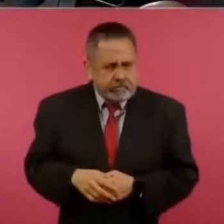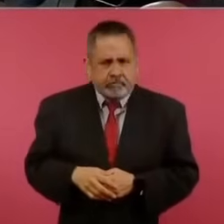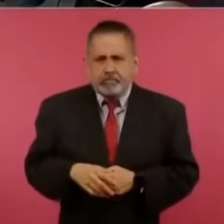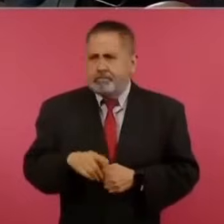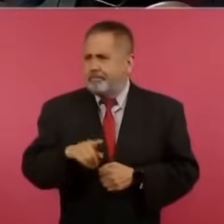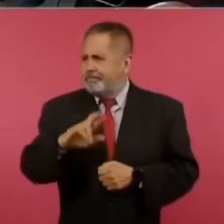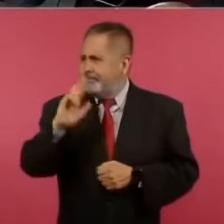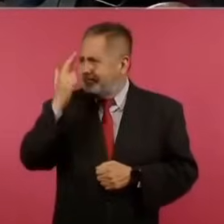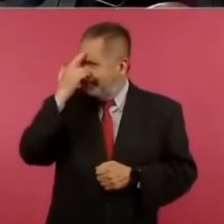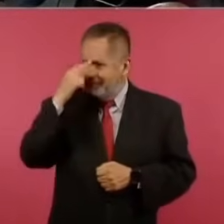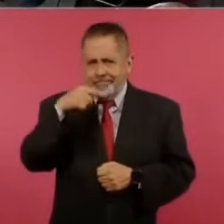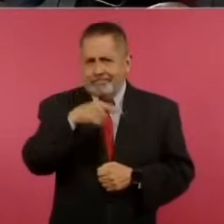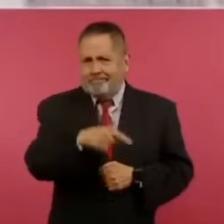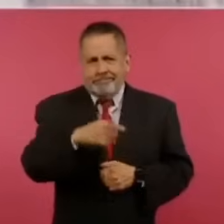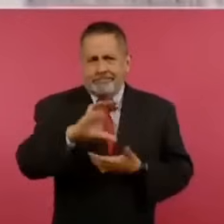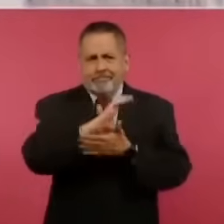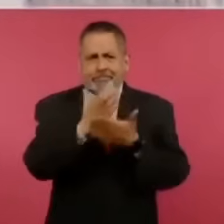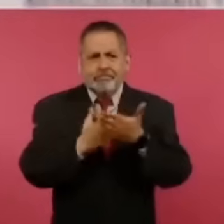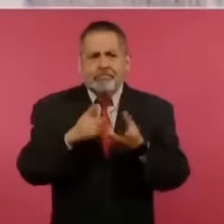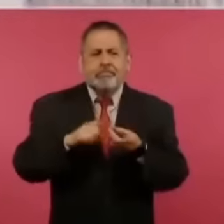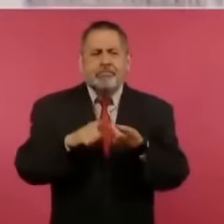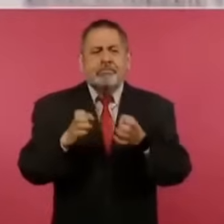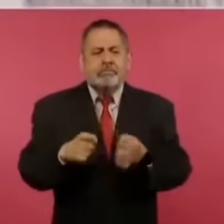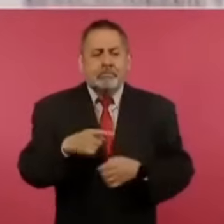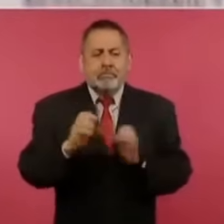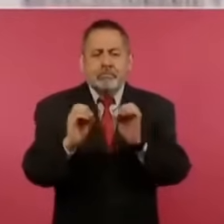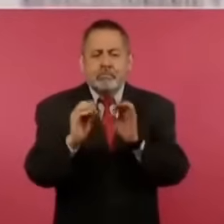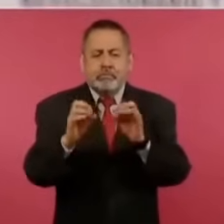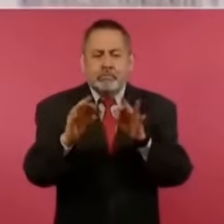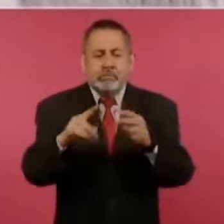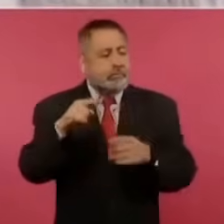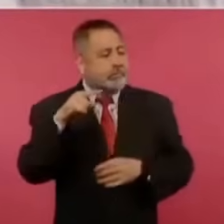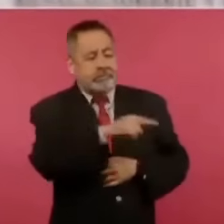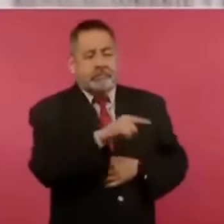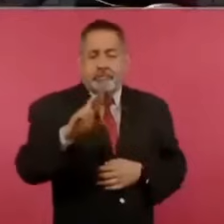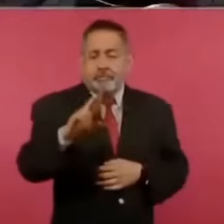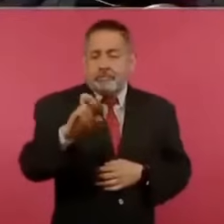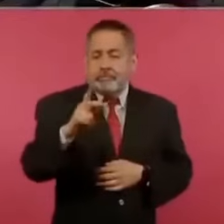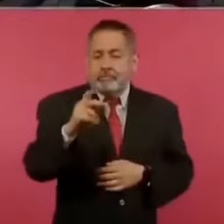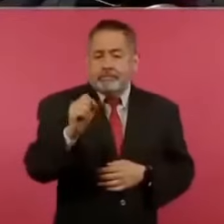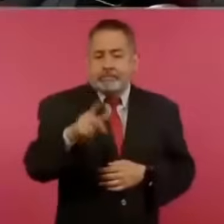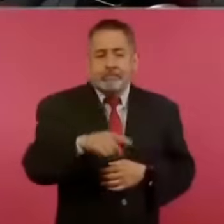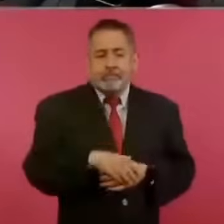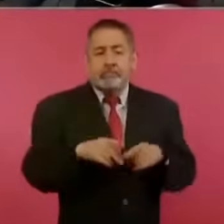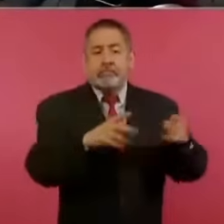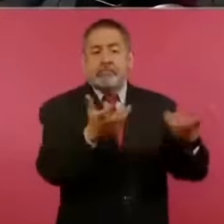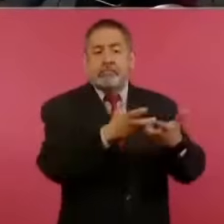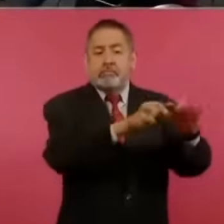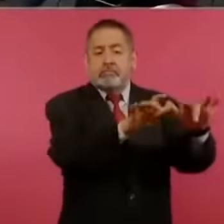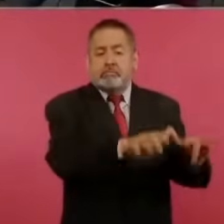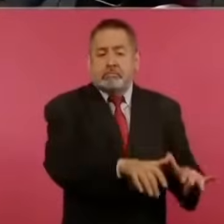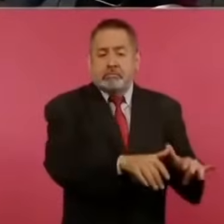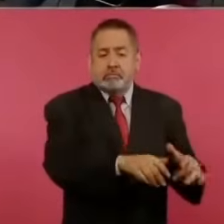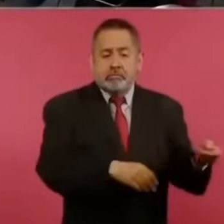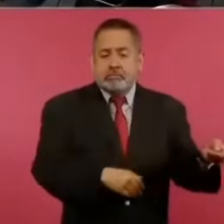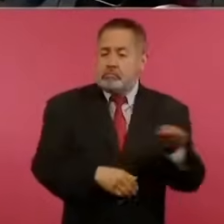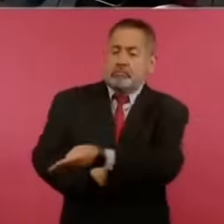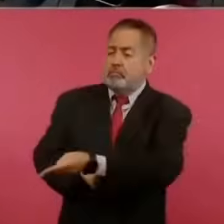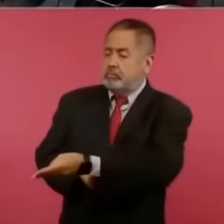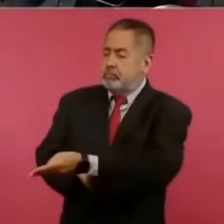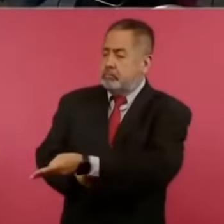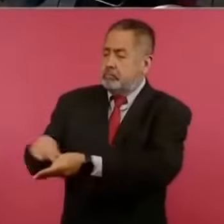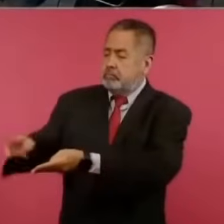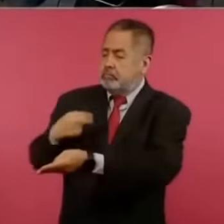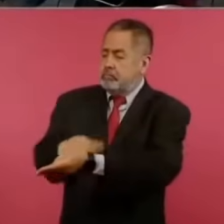entonces encontramos que ese contrato se había hecho en oficinas de Repsol y ya nomás se lo entregaban a Pemex para hacerle